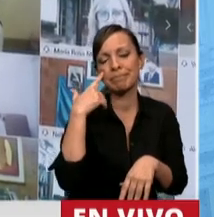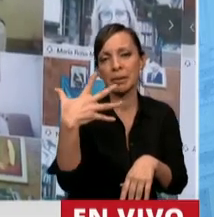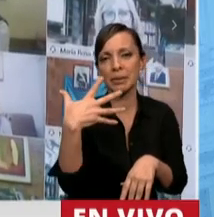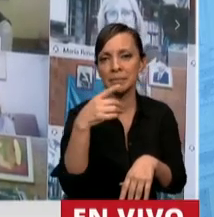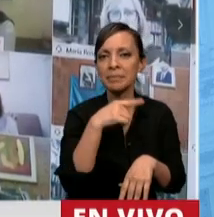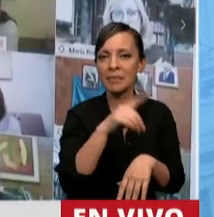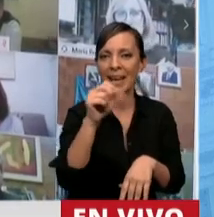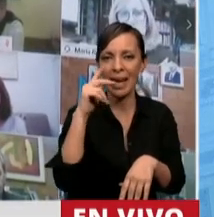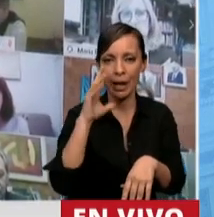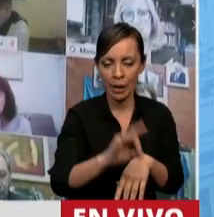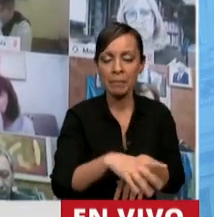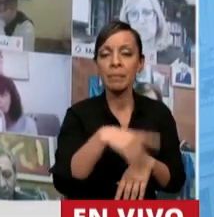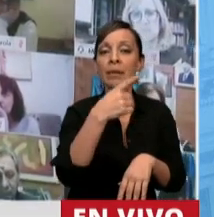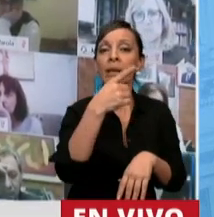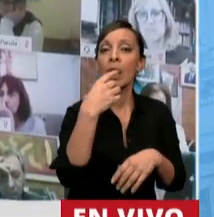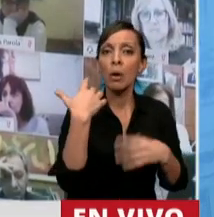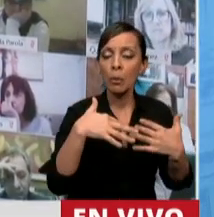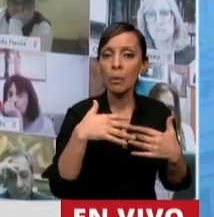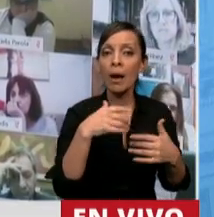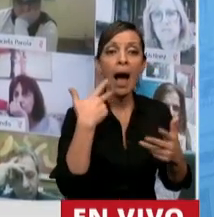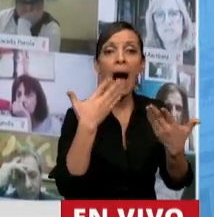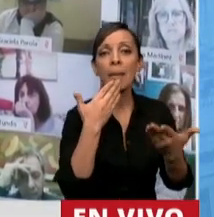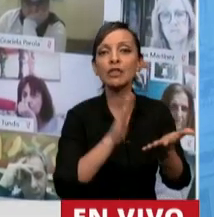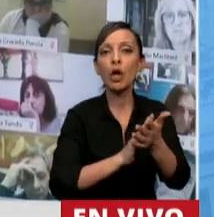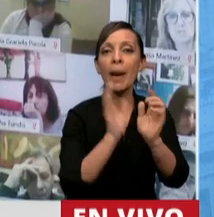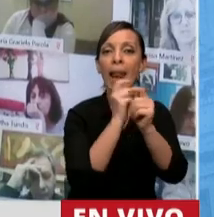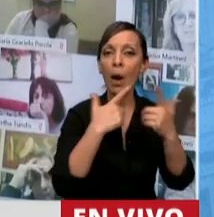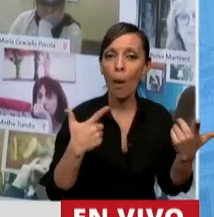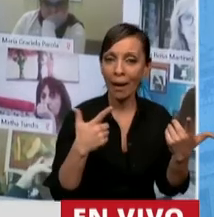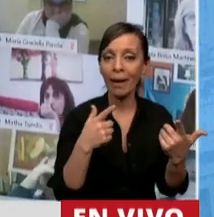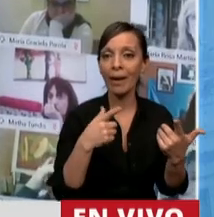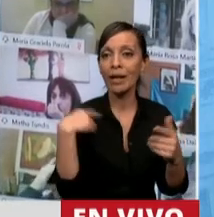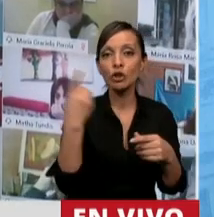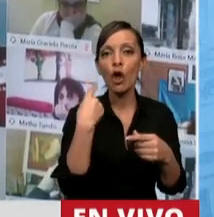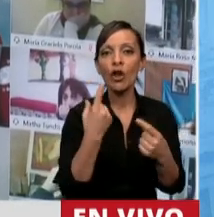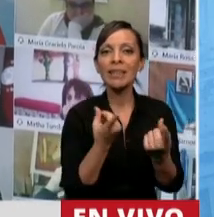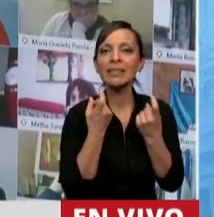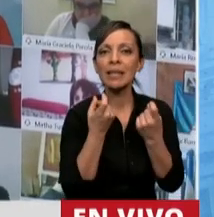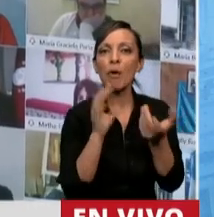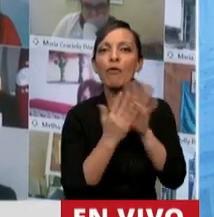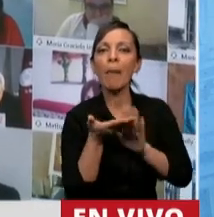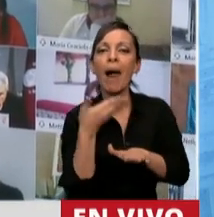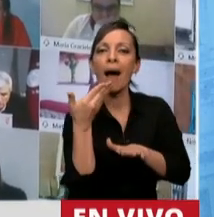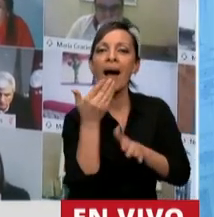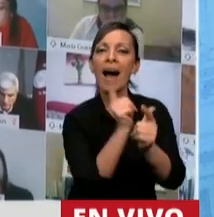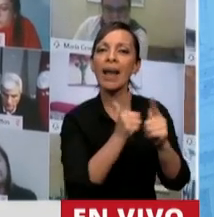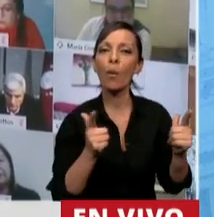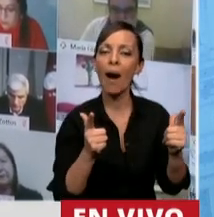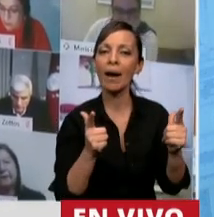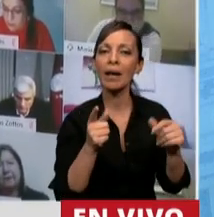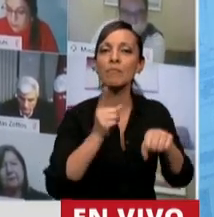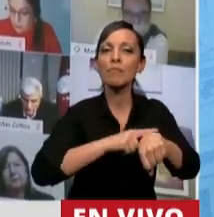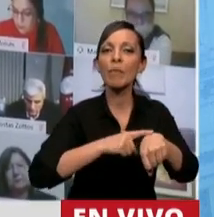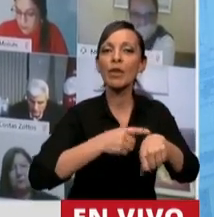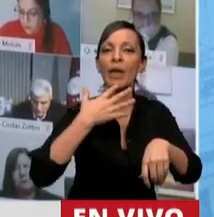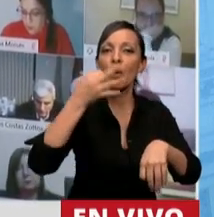jurista argentino, que habla del lenguaje y del lenguaje que tenemos que usar los legisladores cuando cumplimos con